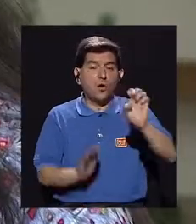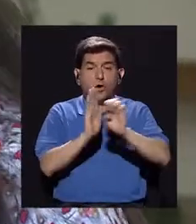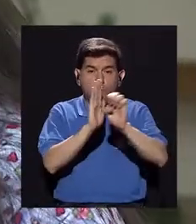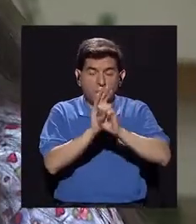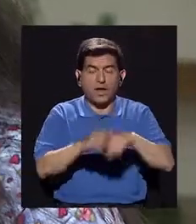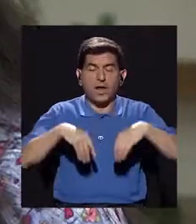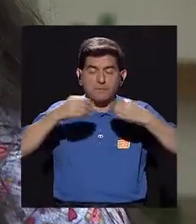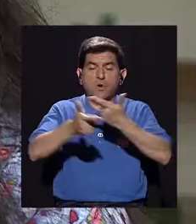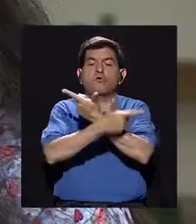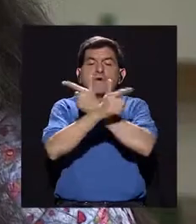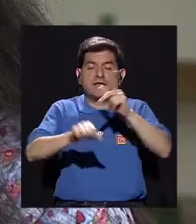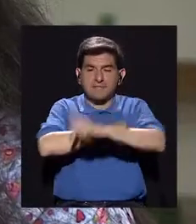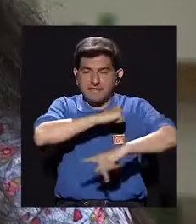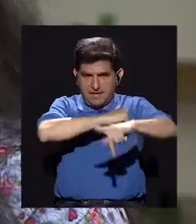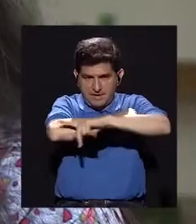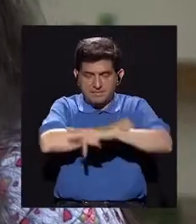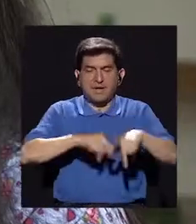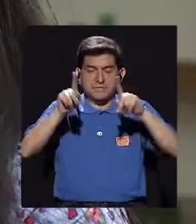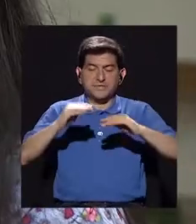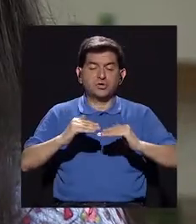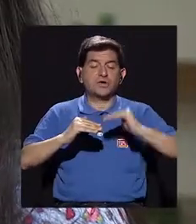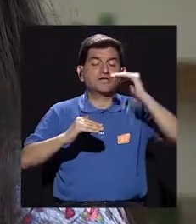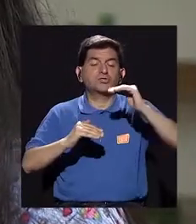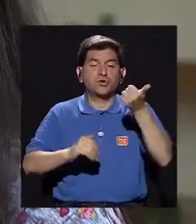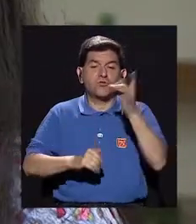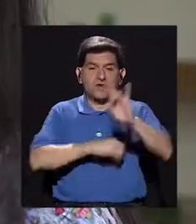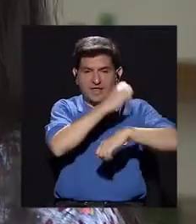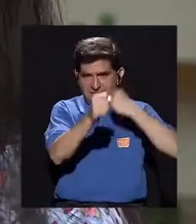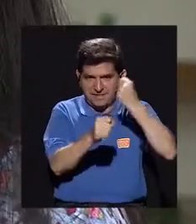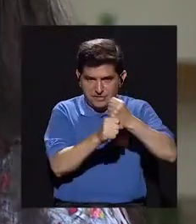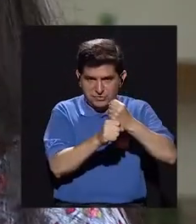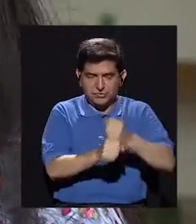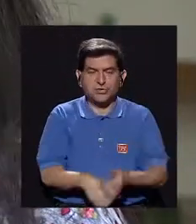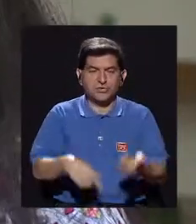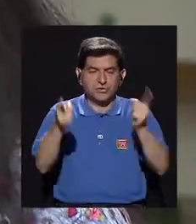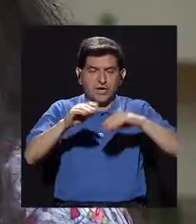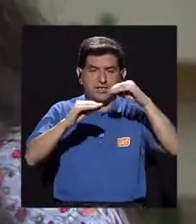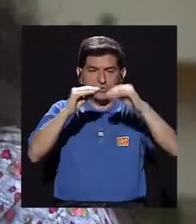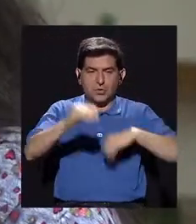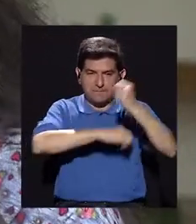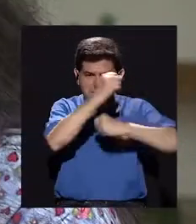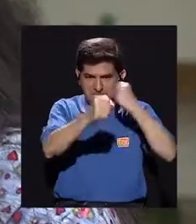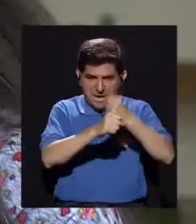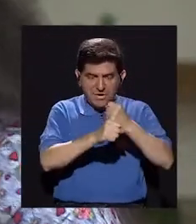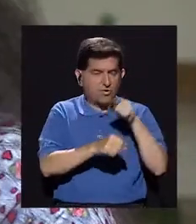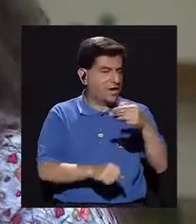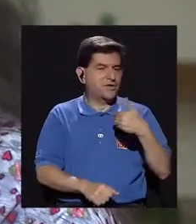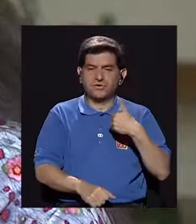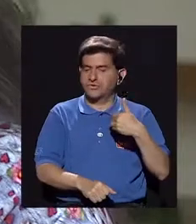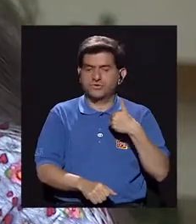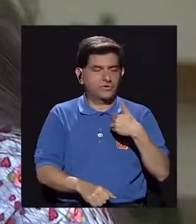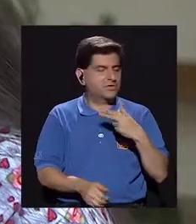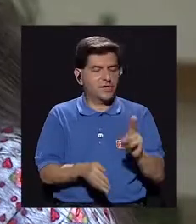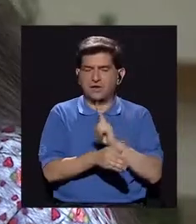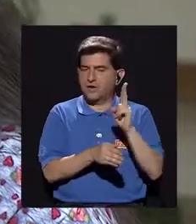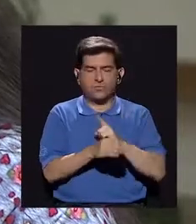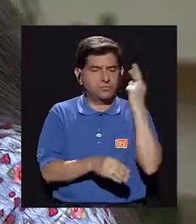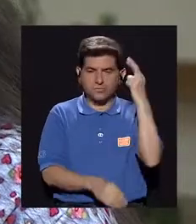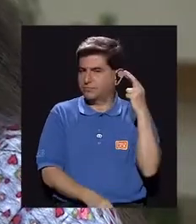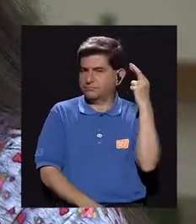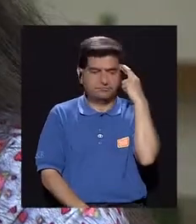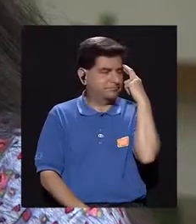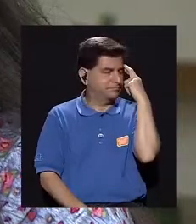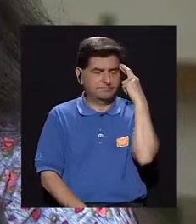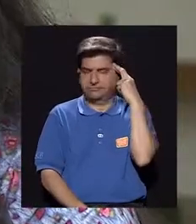por ejemplo, que es de venta libre en nuestro país para personas mayores de edad, en el caso de los menores de edad, ellos no tendrían por qué